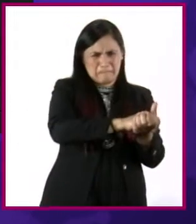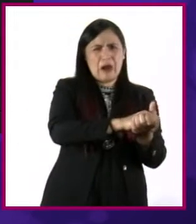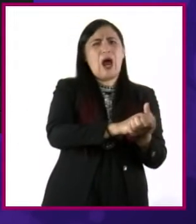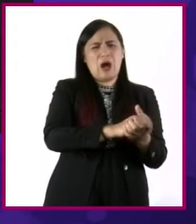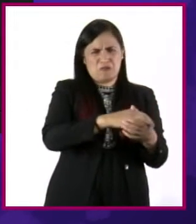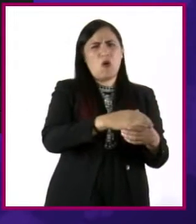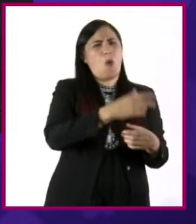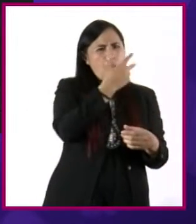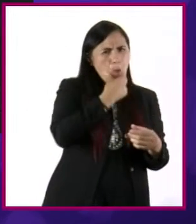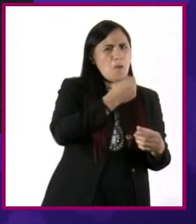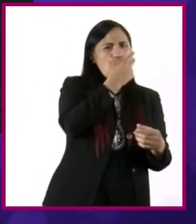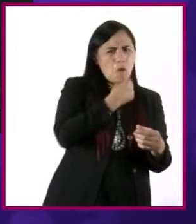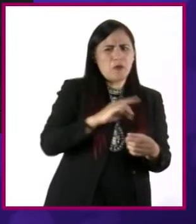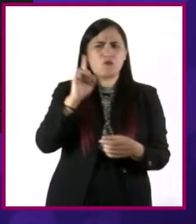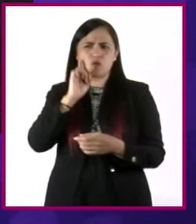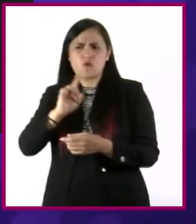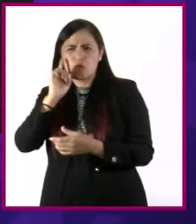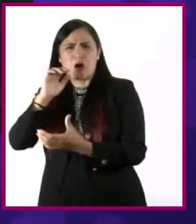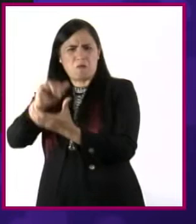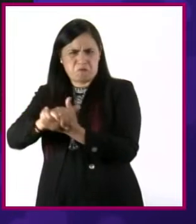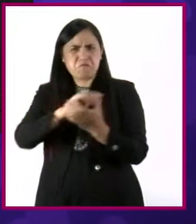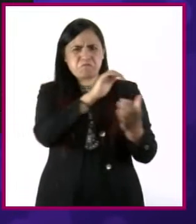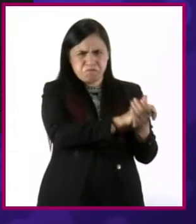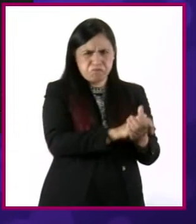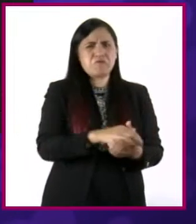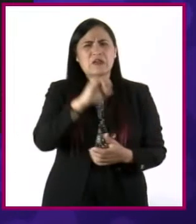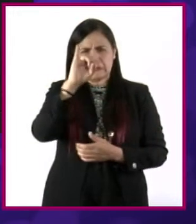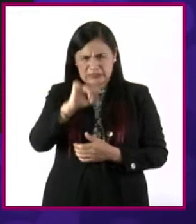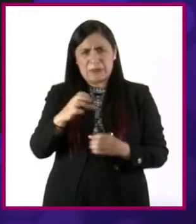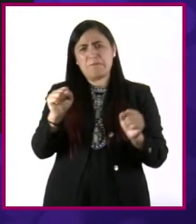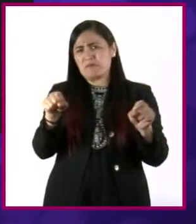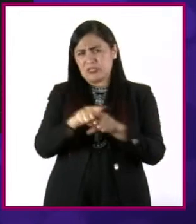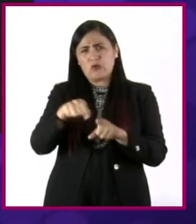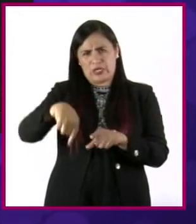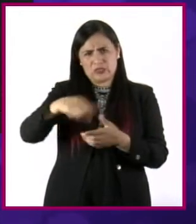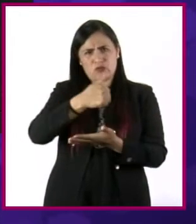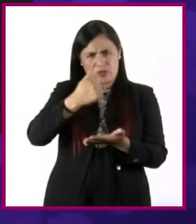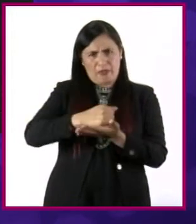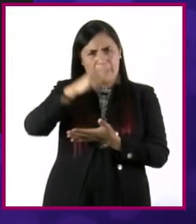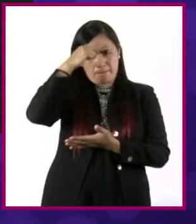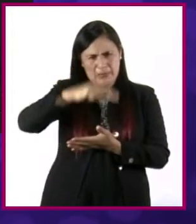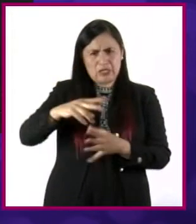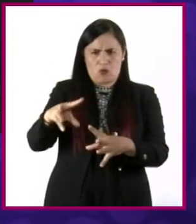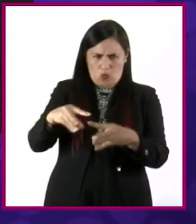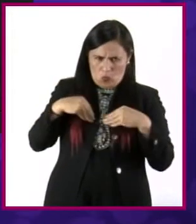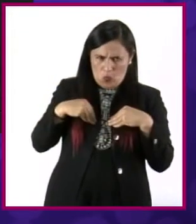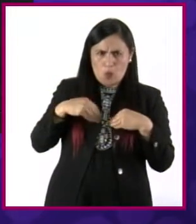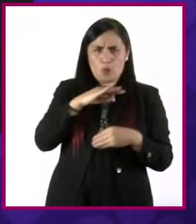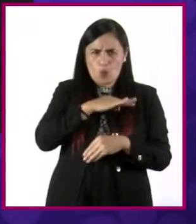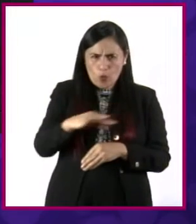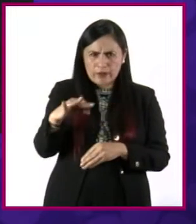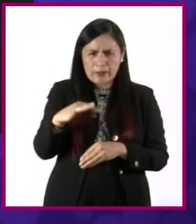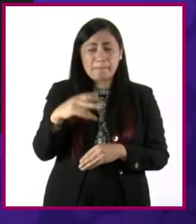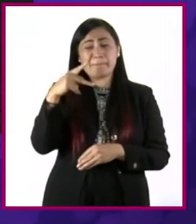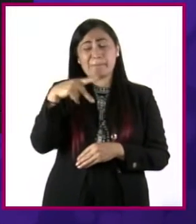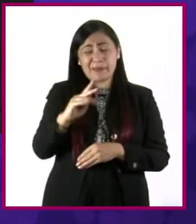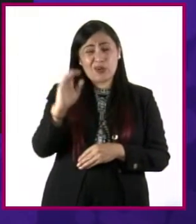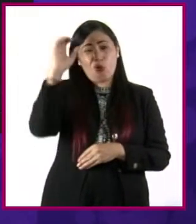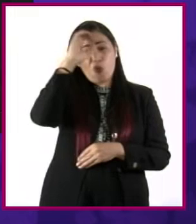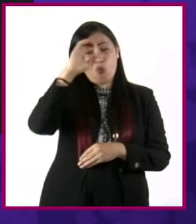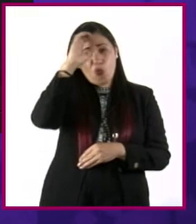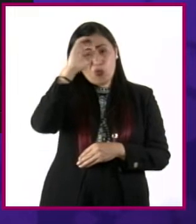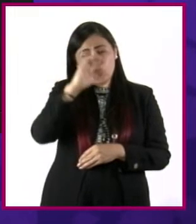sexo, en algunos incluye la adopción, como en la Ciudad de México, pero a pesar de ello, la cultura, dado que es una